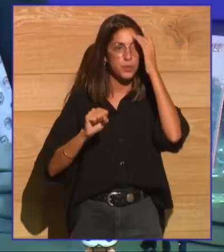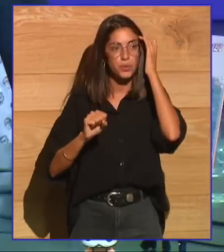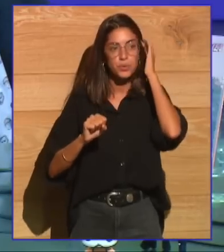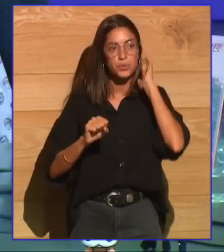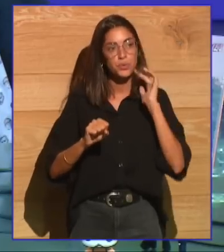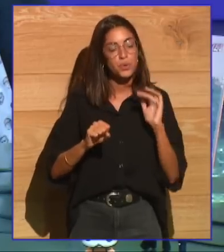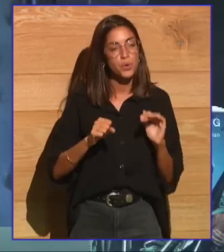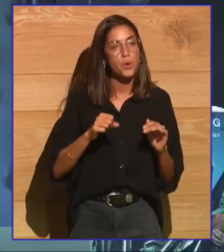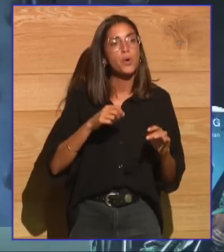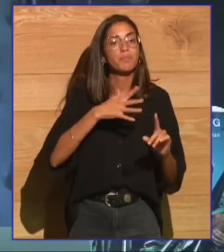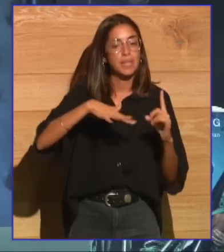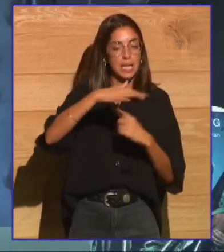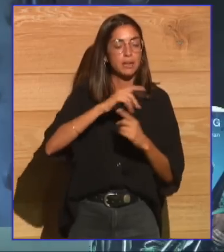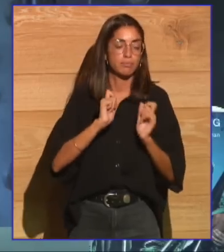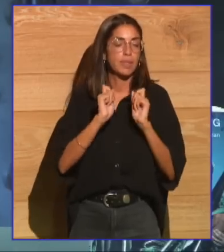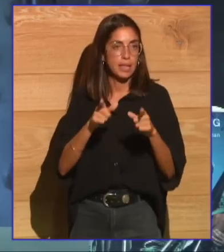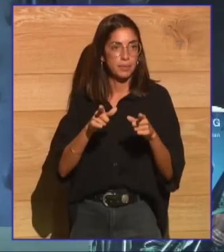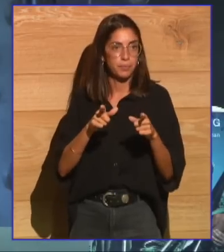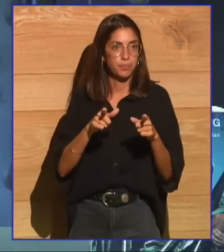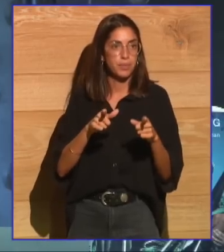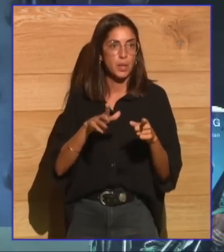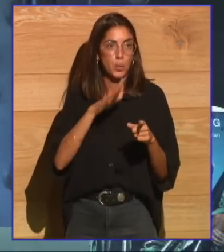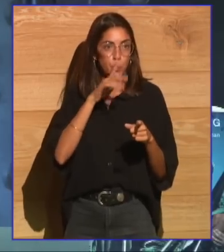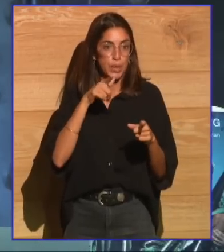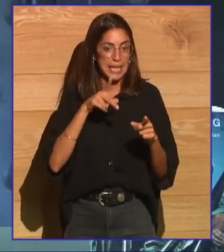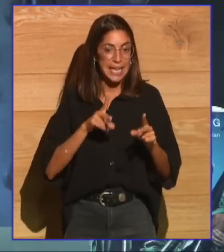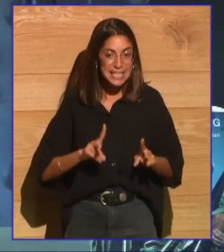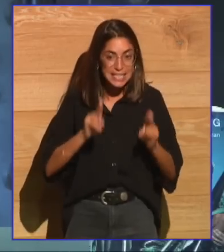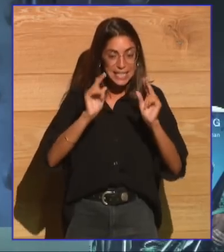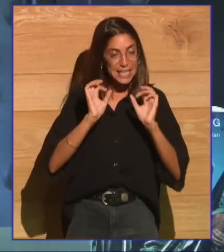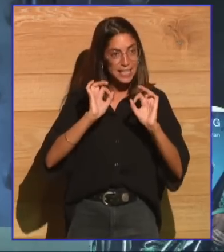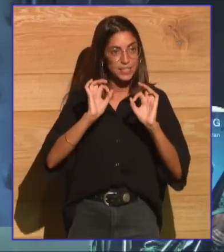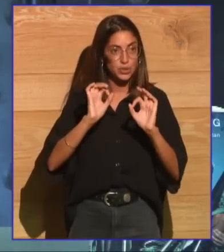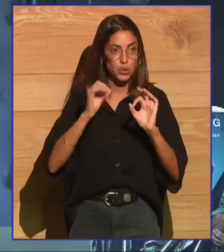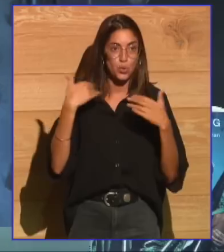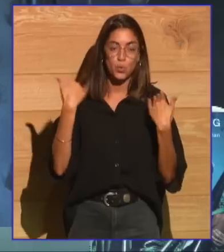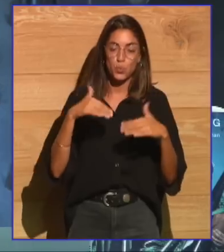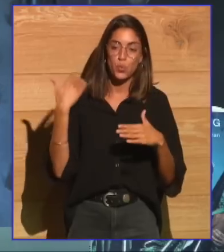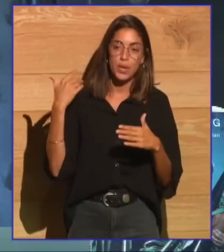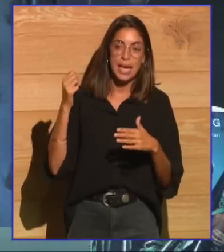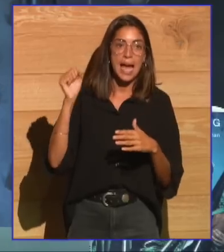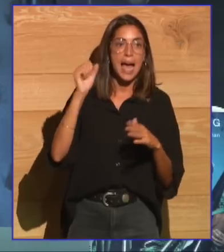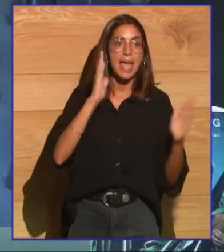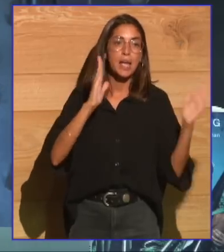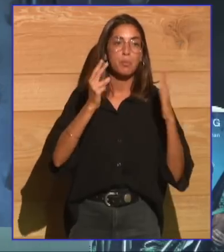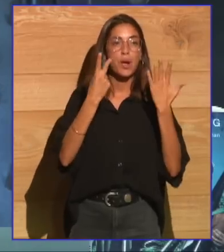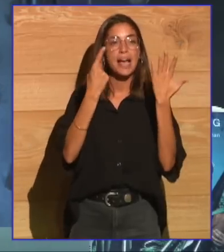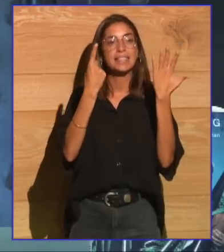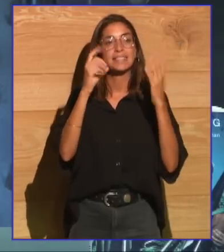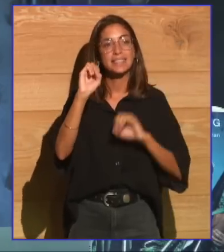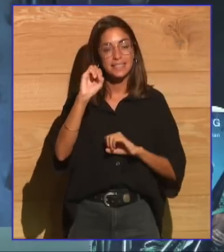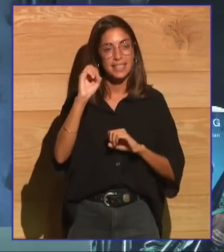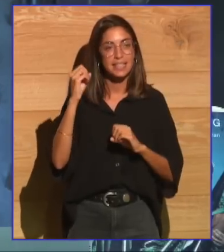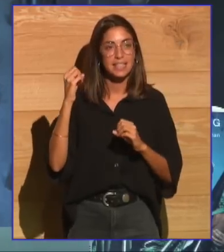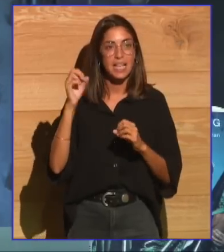contextualizar twilight zone es una serie legendaria de los años 60 yo creo de rod serling